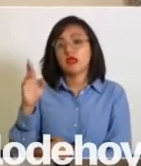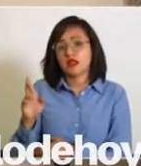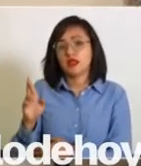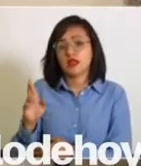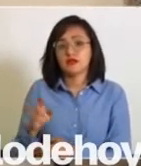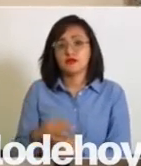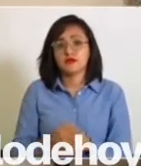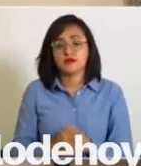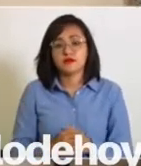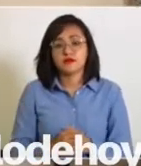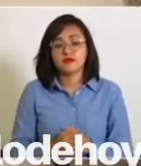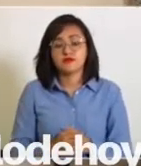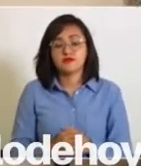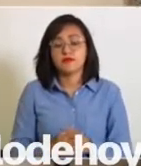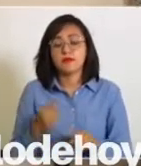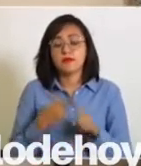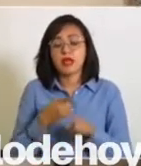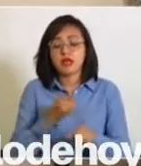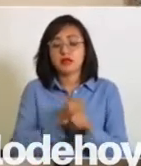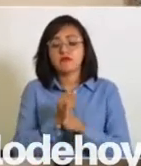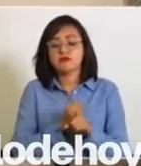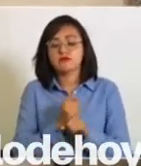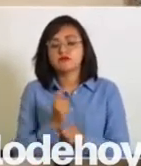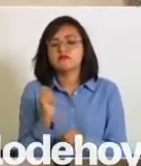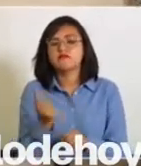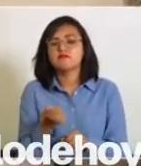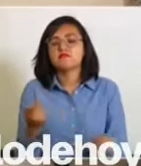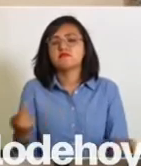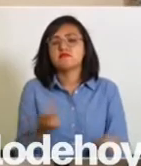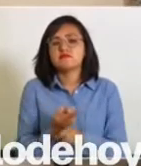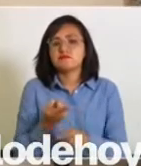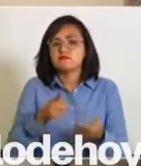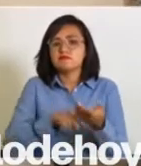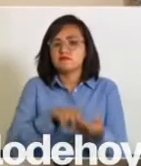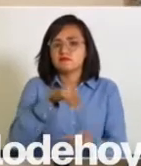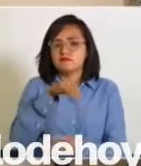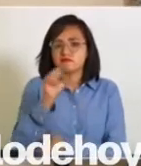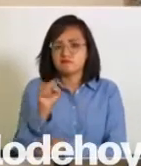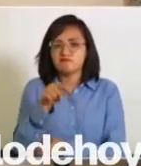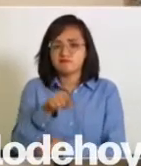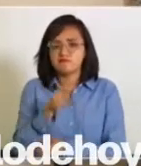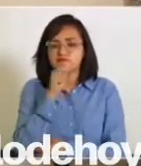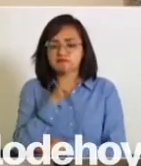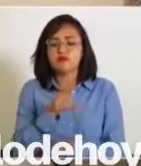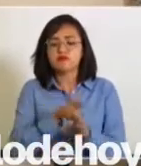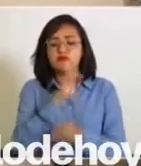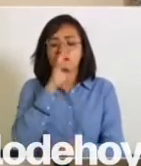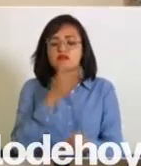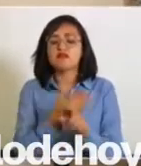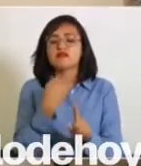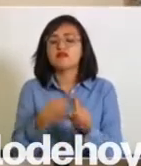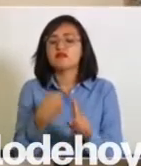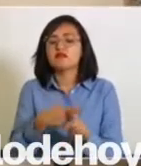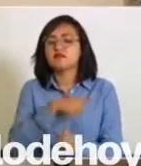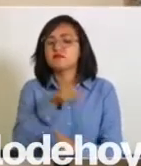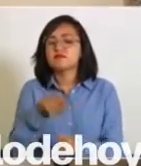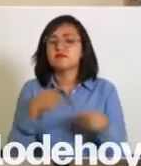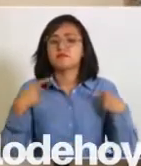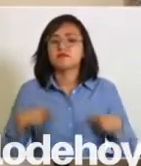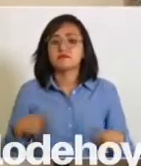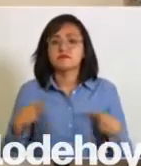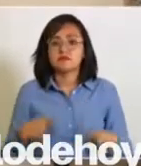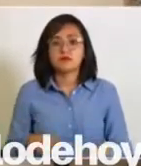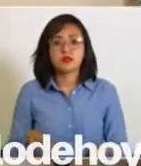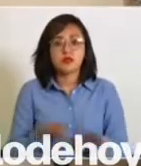para que se investiguen los hechos se determinen responsabilidades se